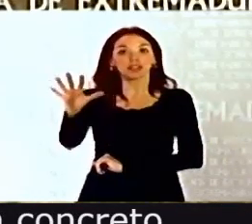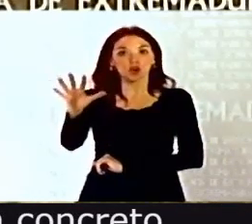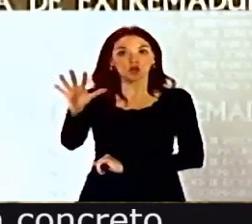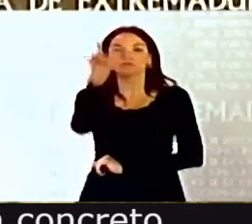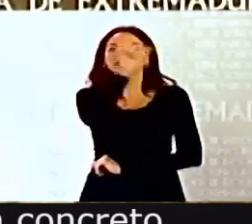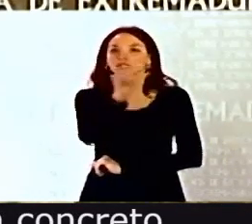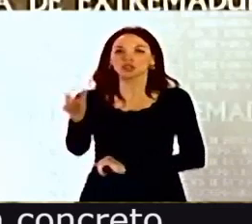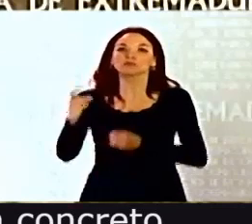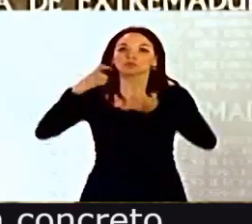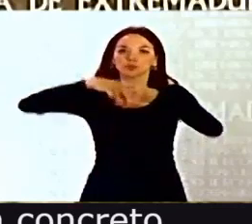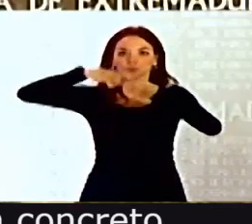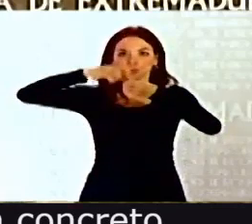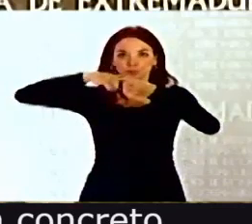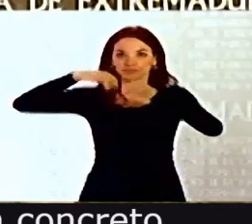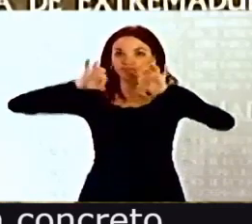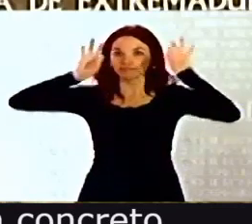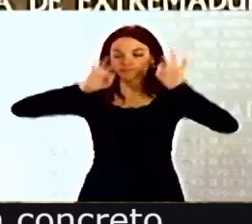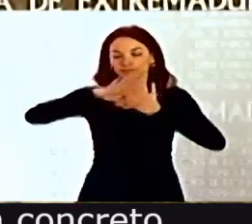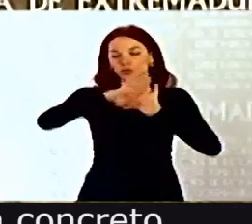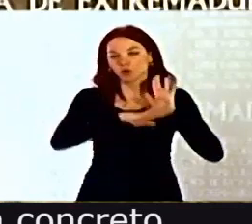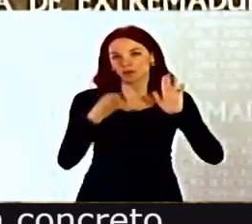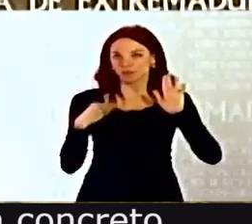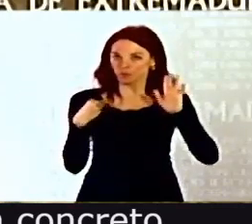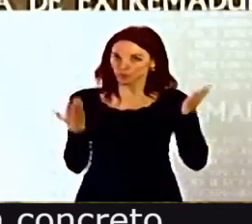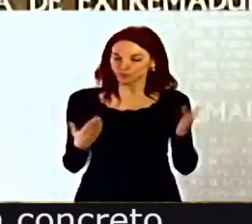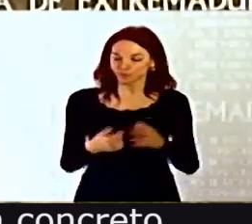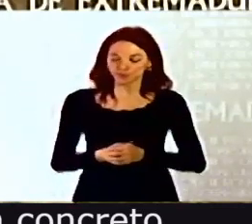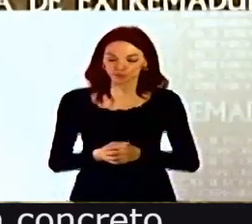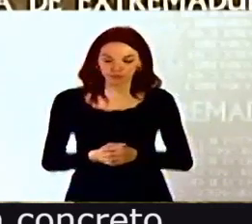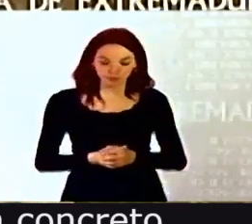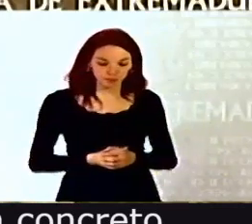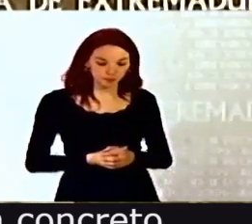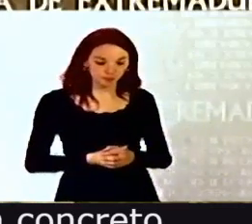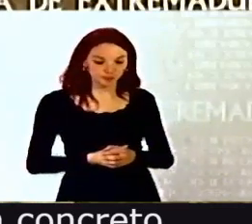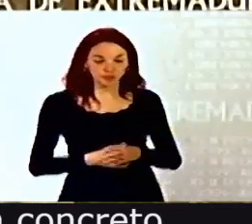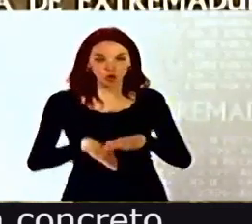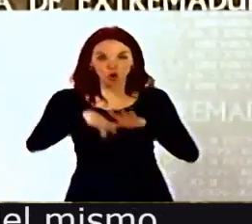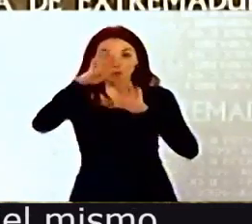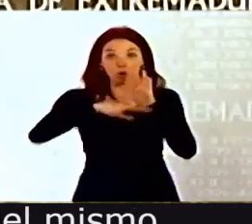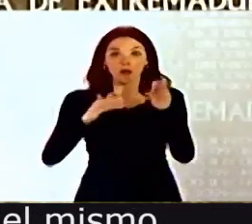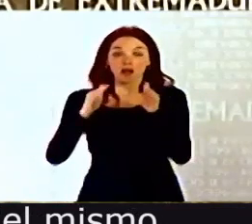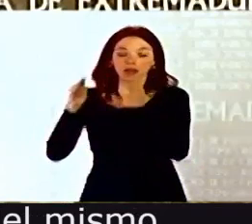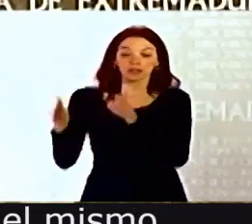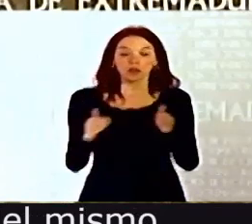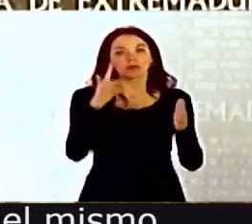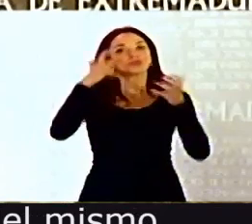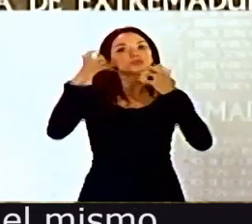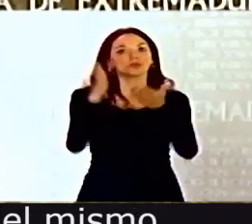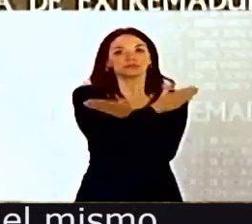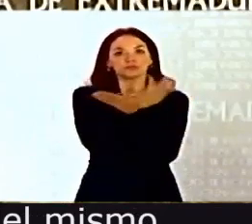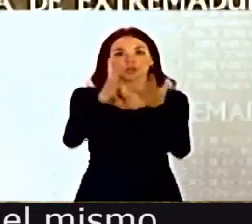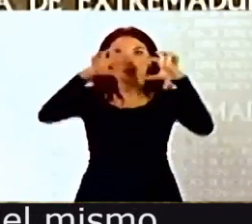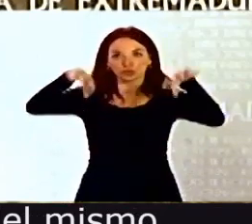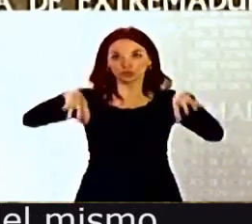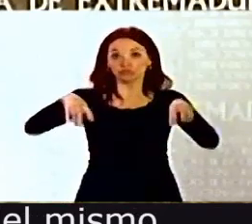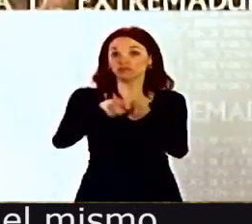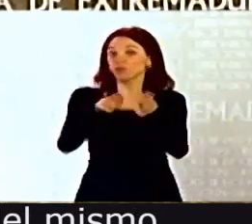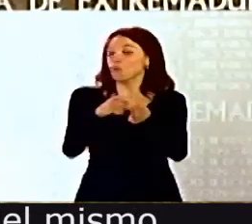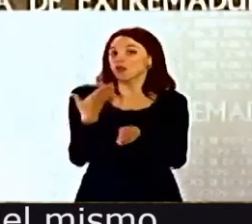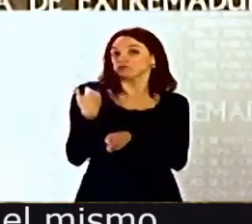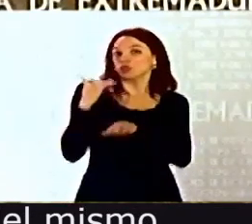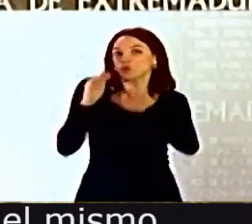personas participantes del mismo. El programa se divide en 2 etapas bien diferenciadas, como ya ocurría en la convocatoria anterior,